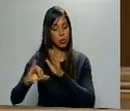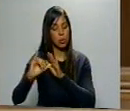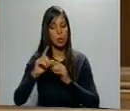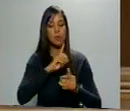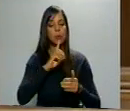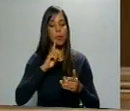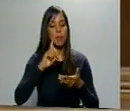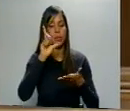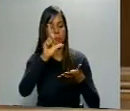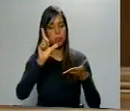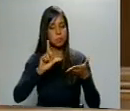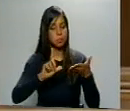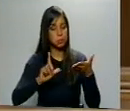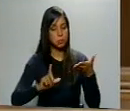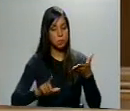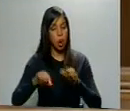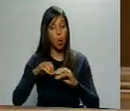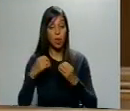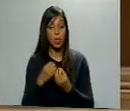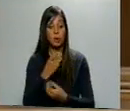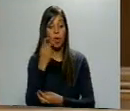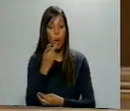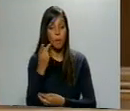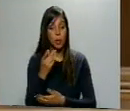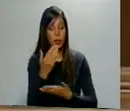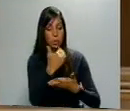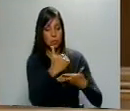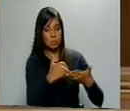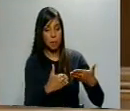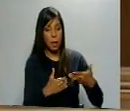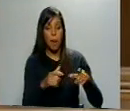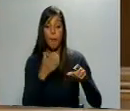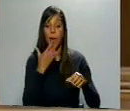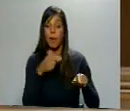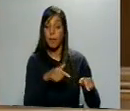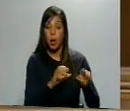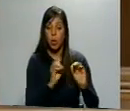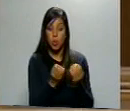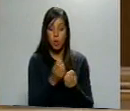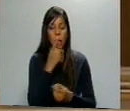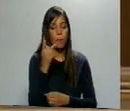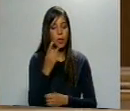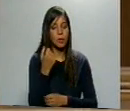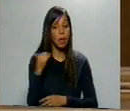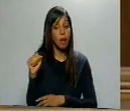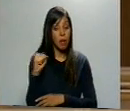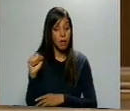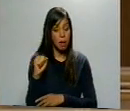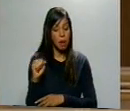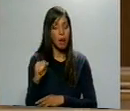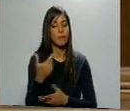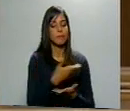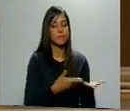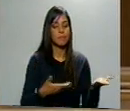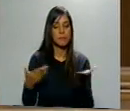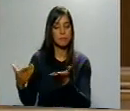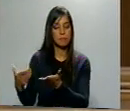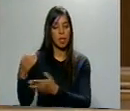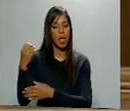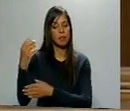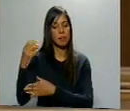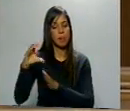de las organizaciones con fines políticos que no cumplen con lo previsto en el presente decreto